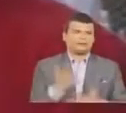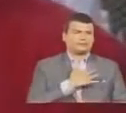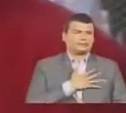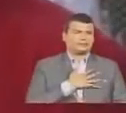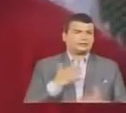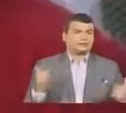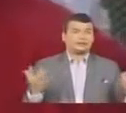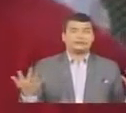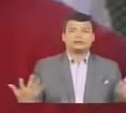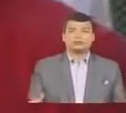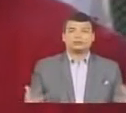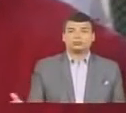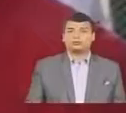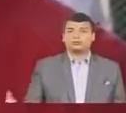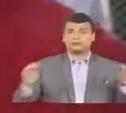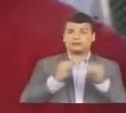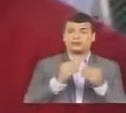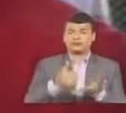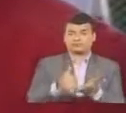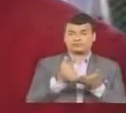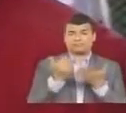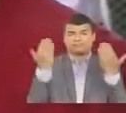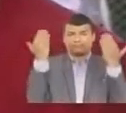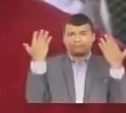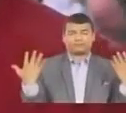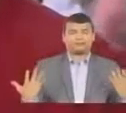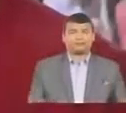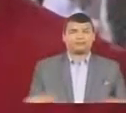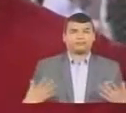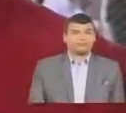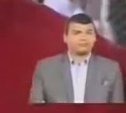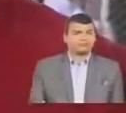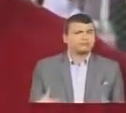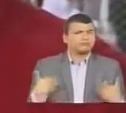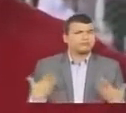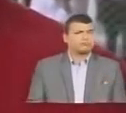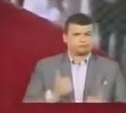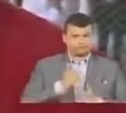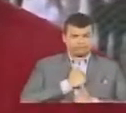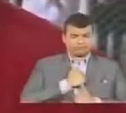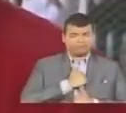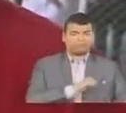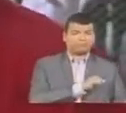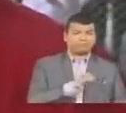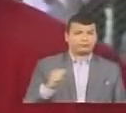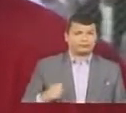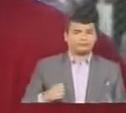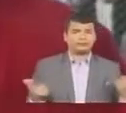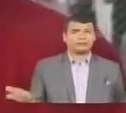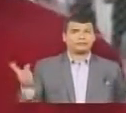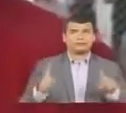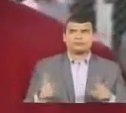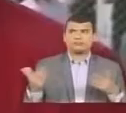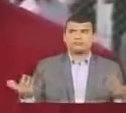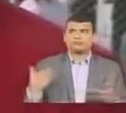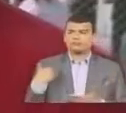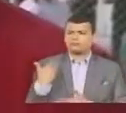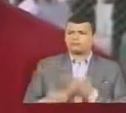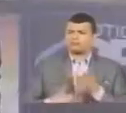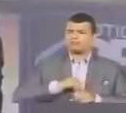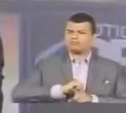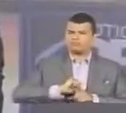además de que es una experiencia que ayuda mucho, no solo a un nivel personal, sino también uno va con una práctica